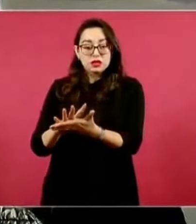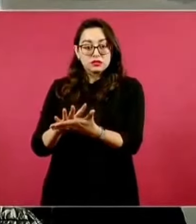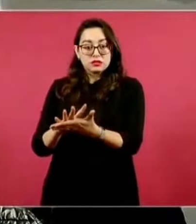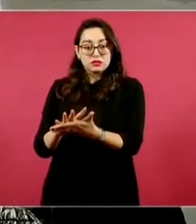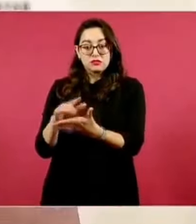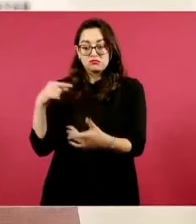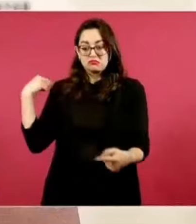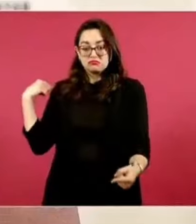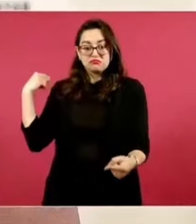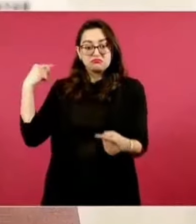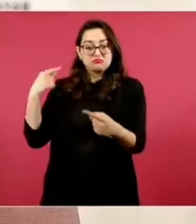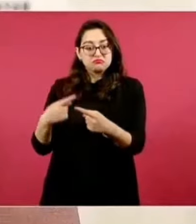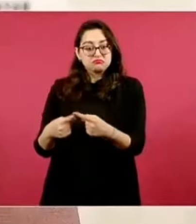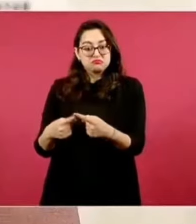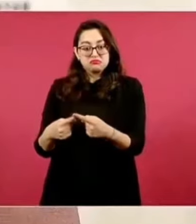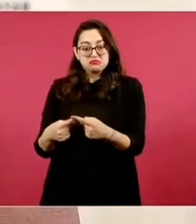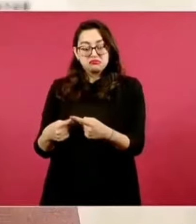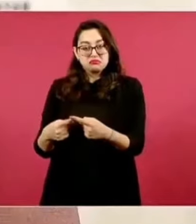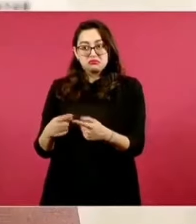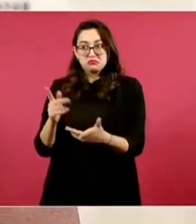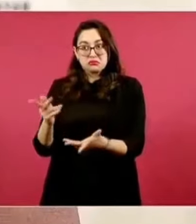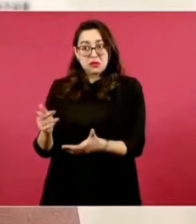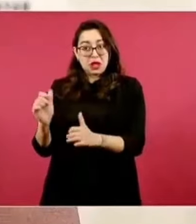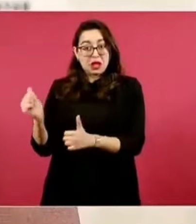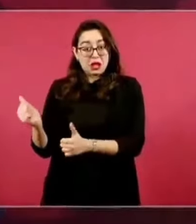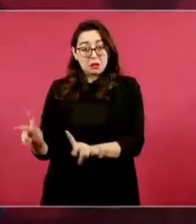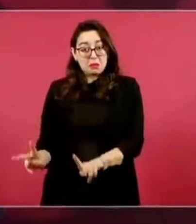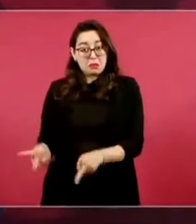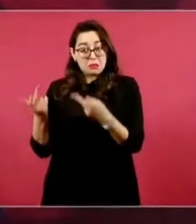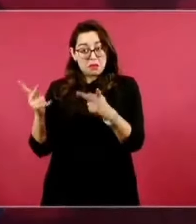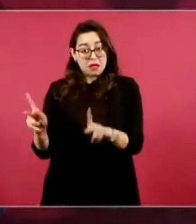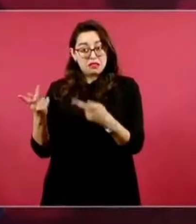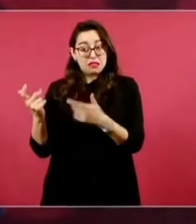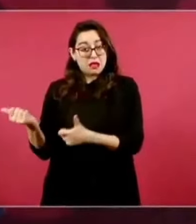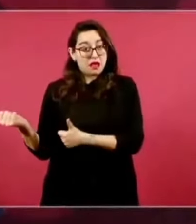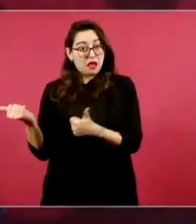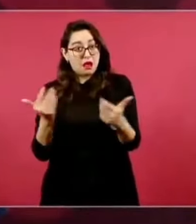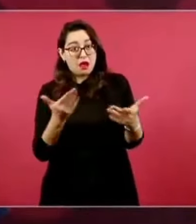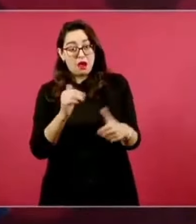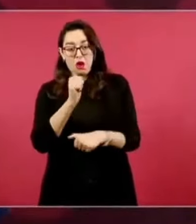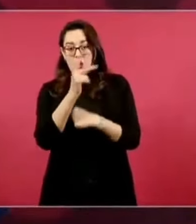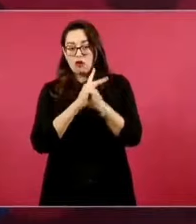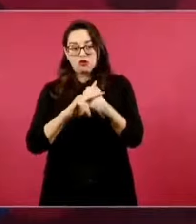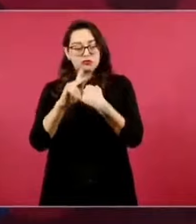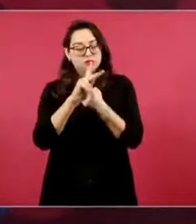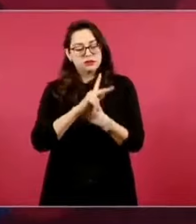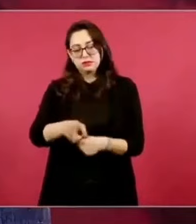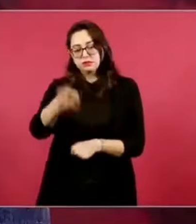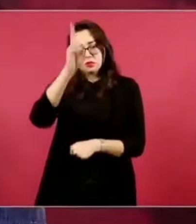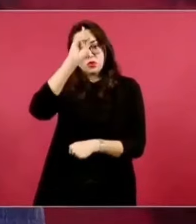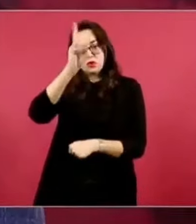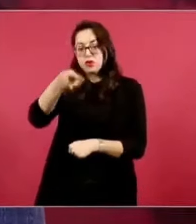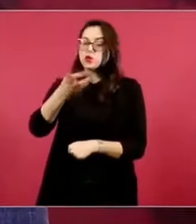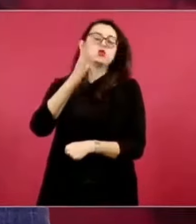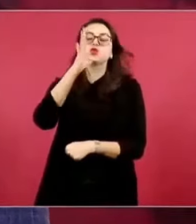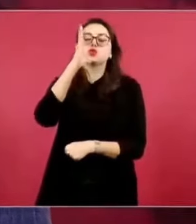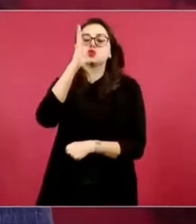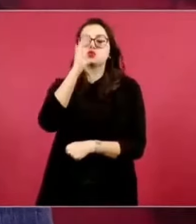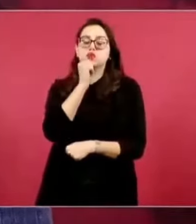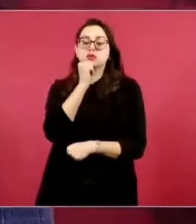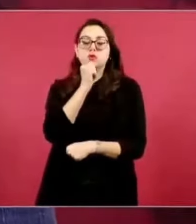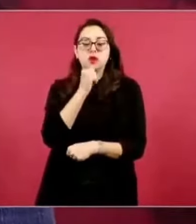que hasta hoy no se puede exportar por cuestiones éticas a otro país o recibir investigadores